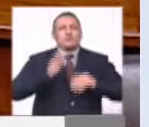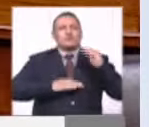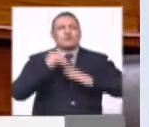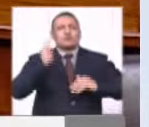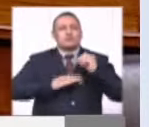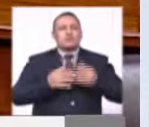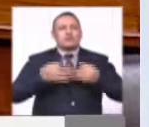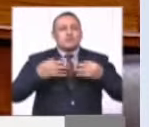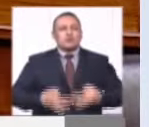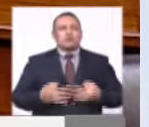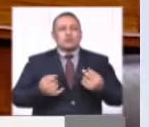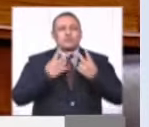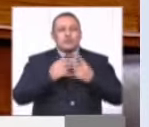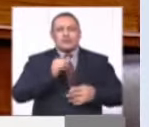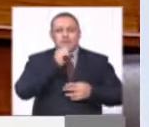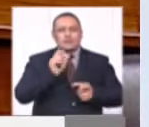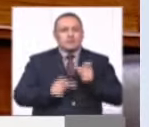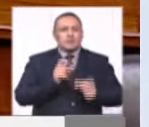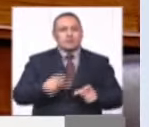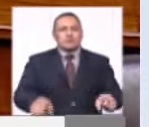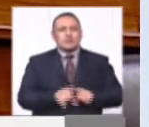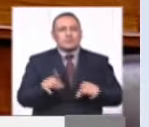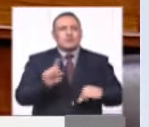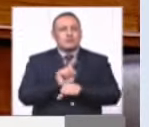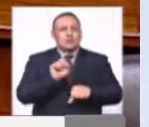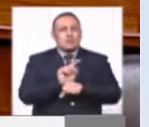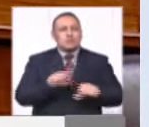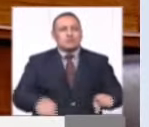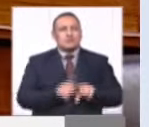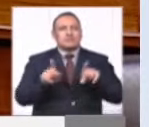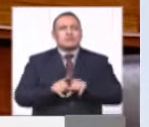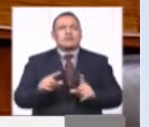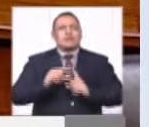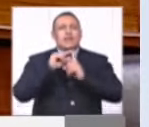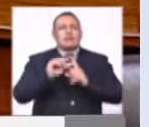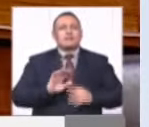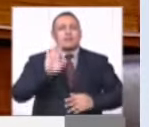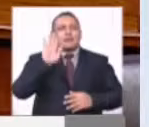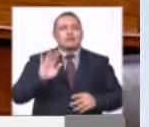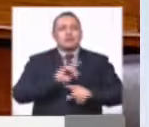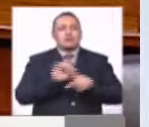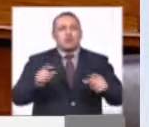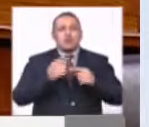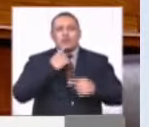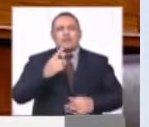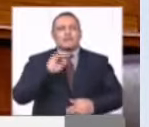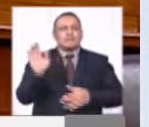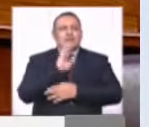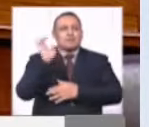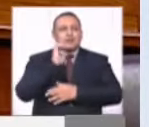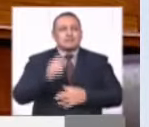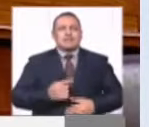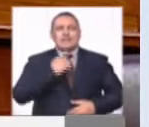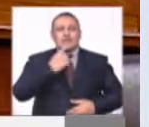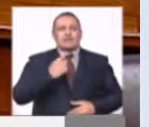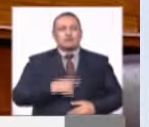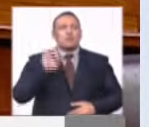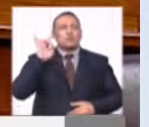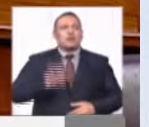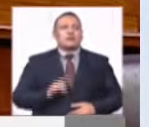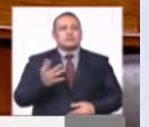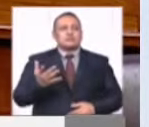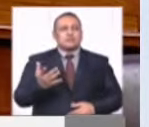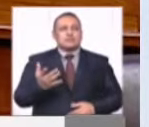infraestructura adecuada, falto de personal educativo, y la palabra no es emergencia, es